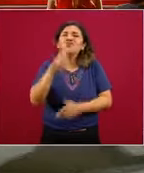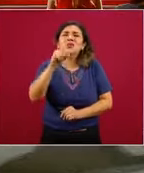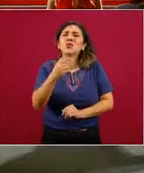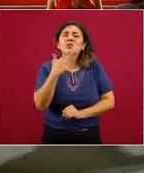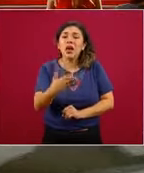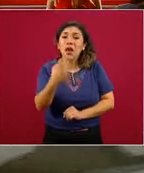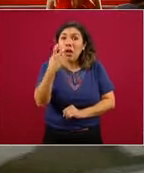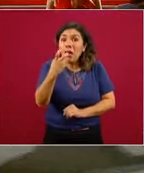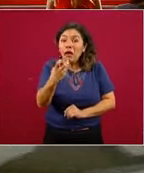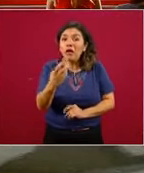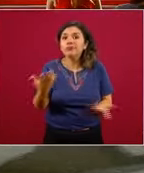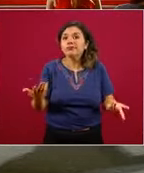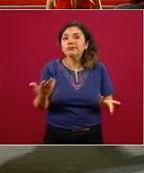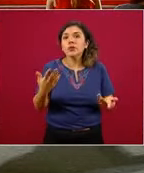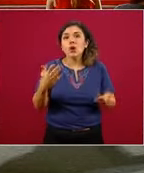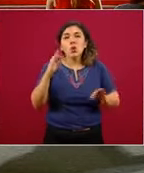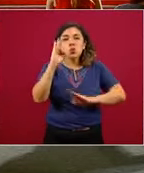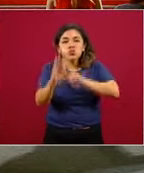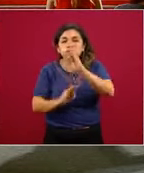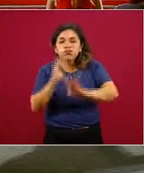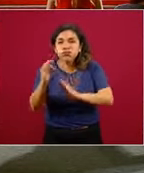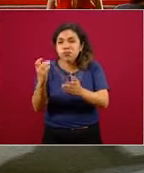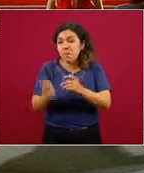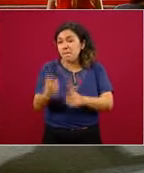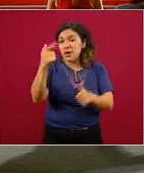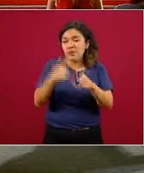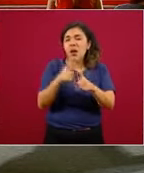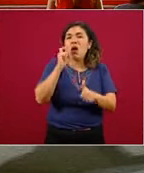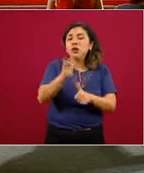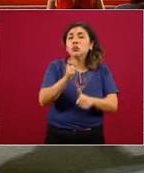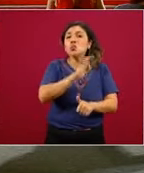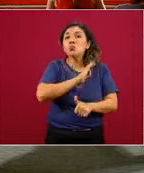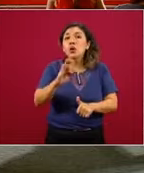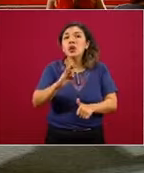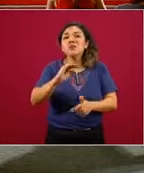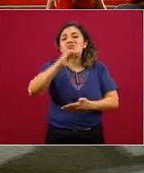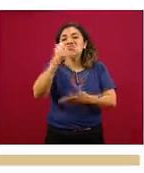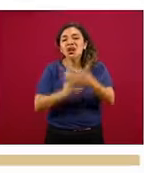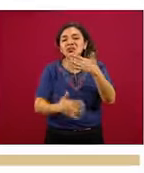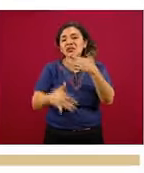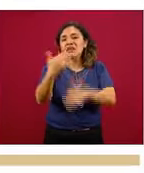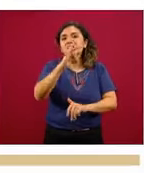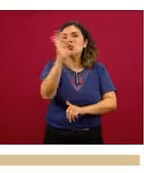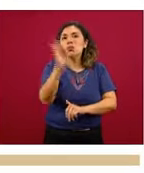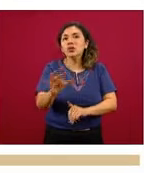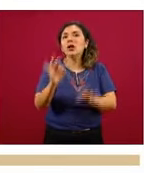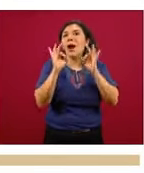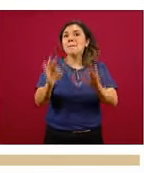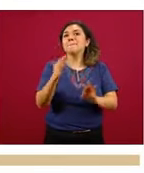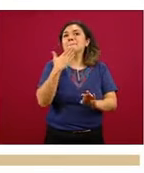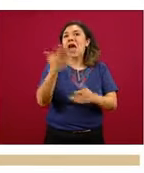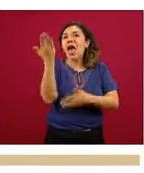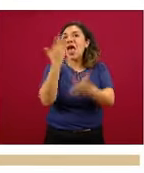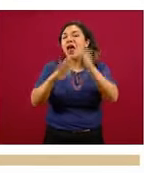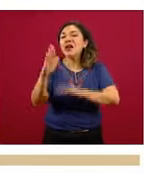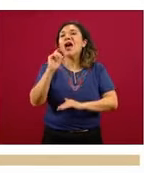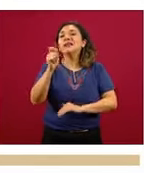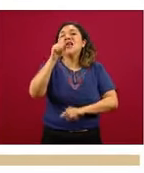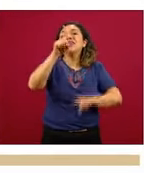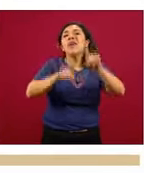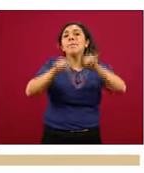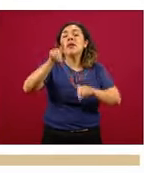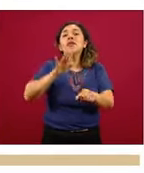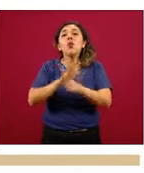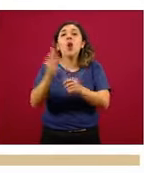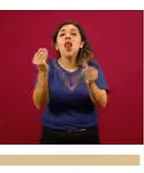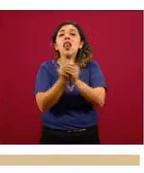Estamos hablando que los tratamientos iniciales tenían una probabilidad menor del 15%, dependía del tipo de hepatitis